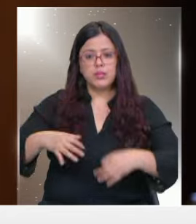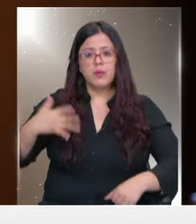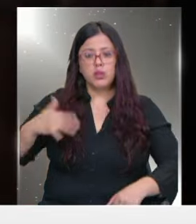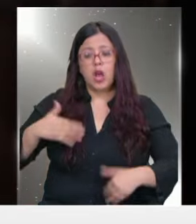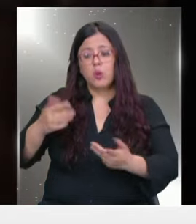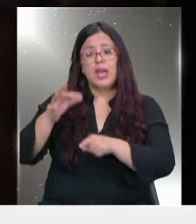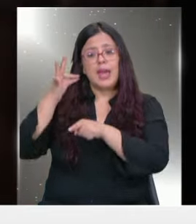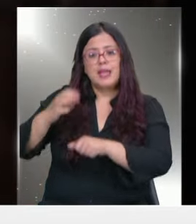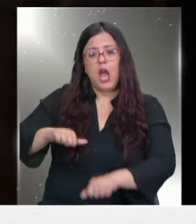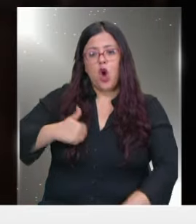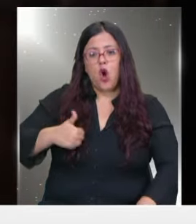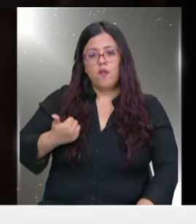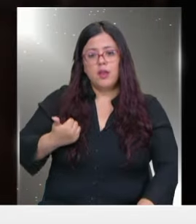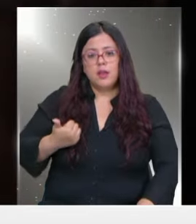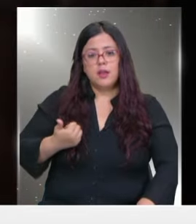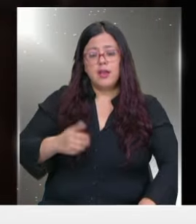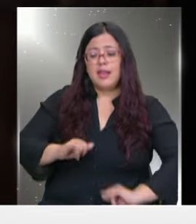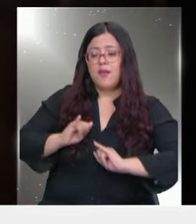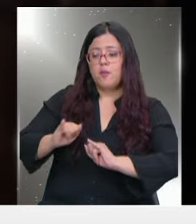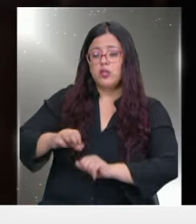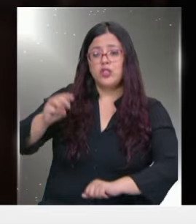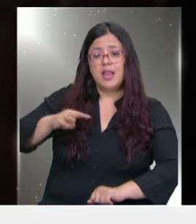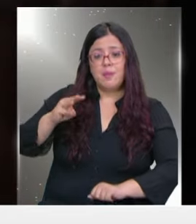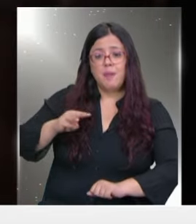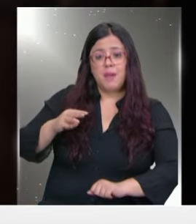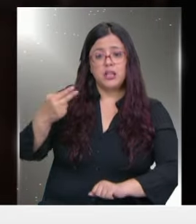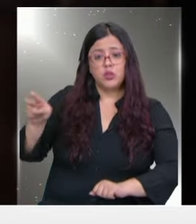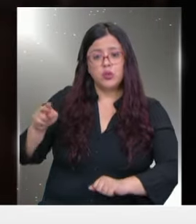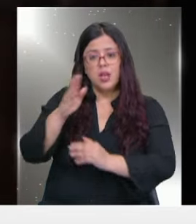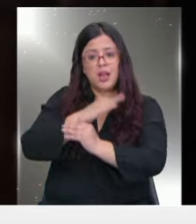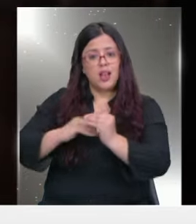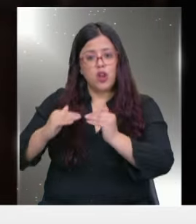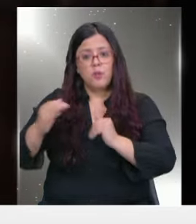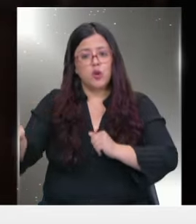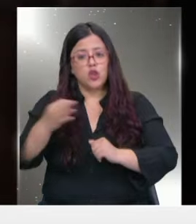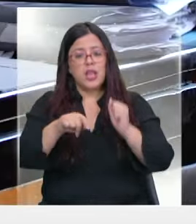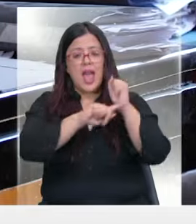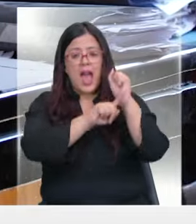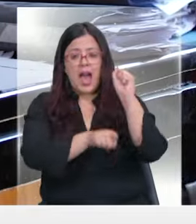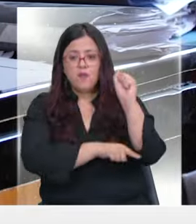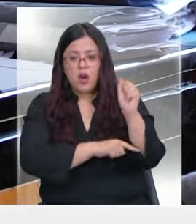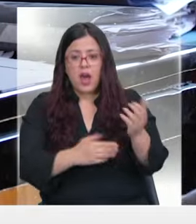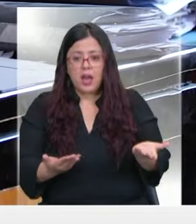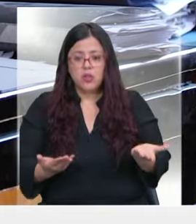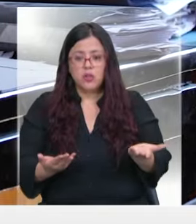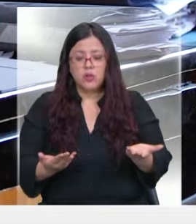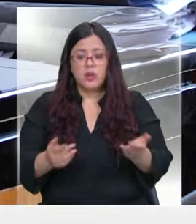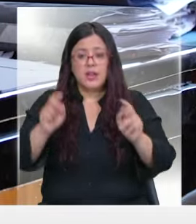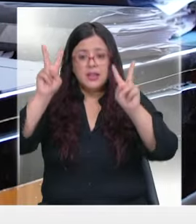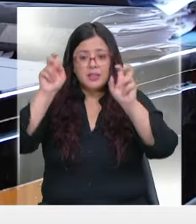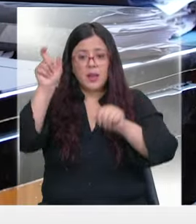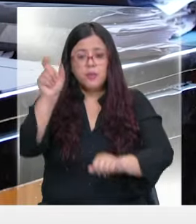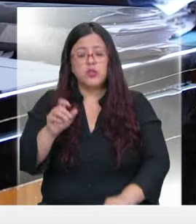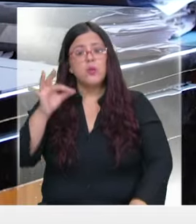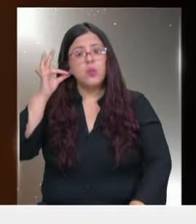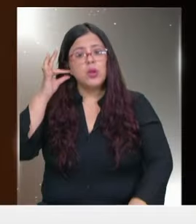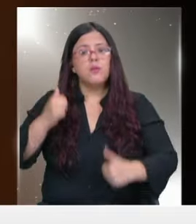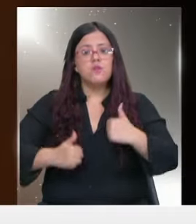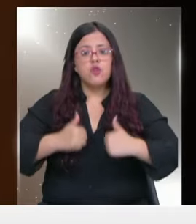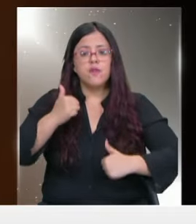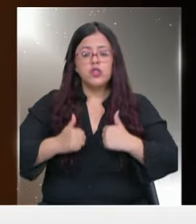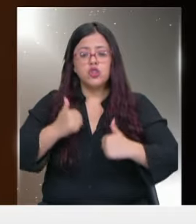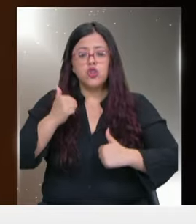muy joven. El relato de su madre va en la misma línea de lo que nos revela el abogado querellante. La presunta víctima es una profesional